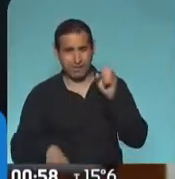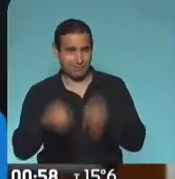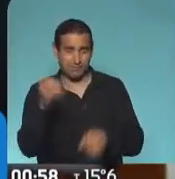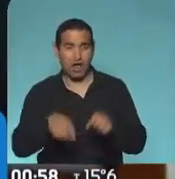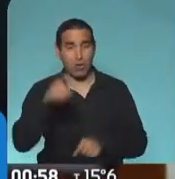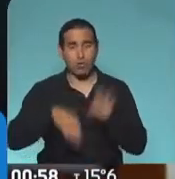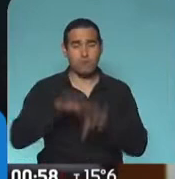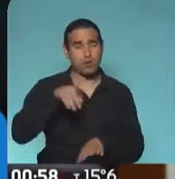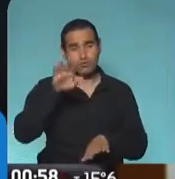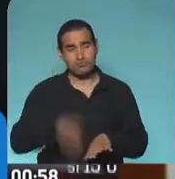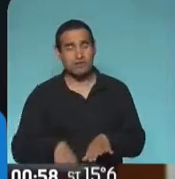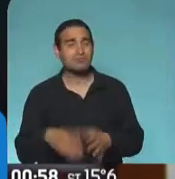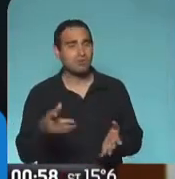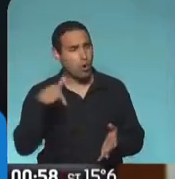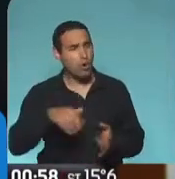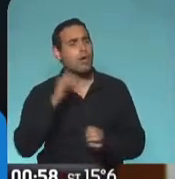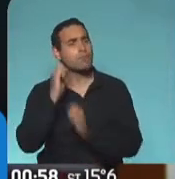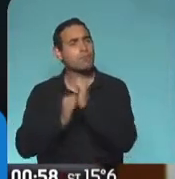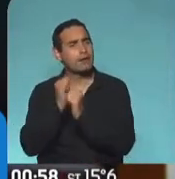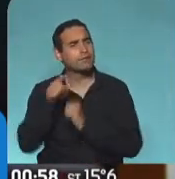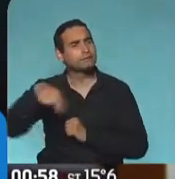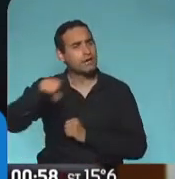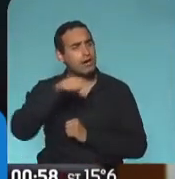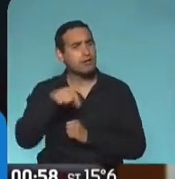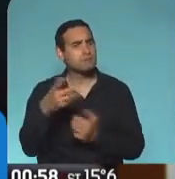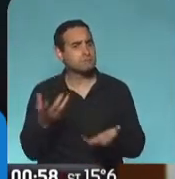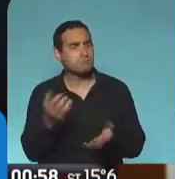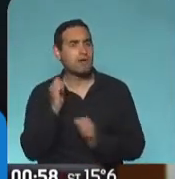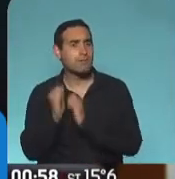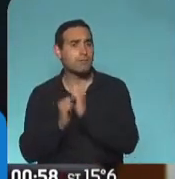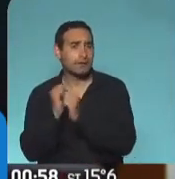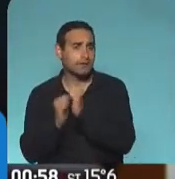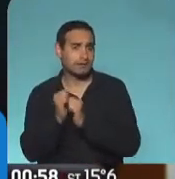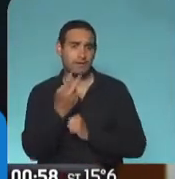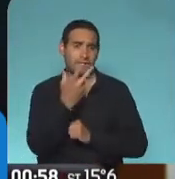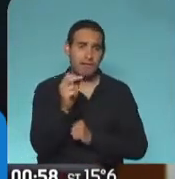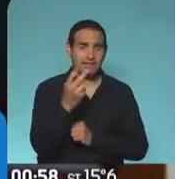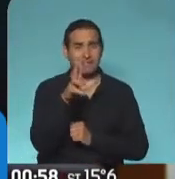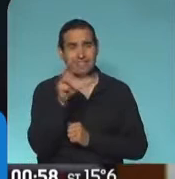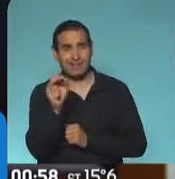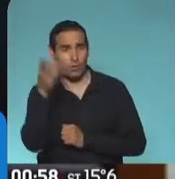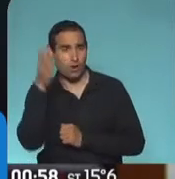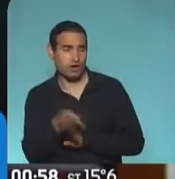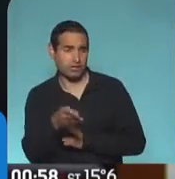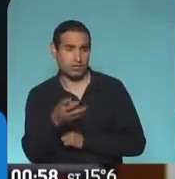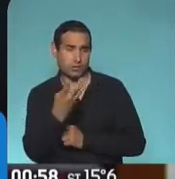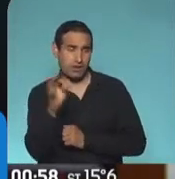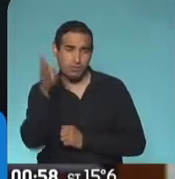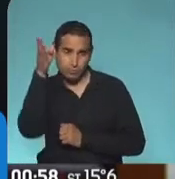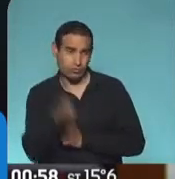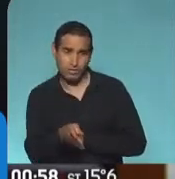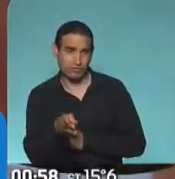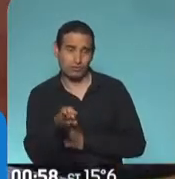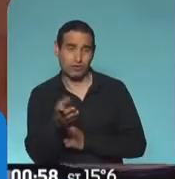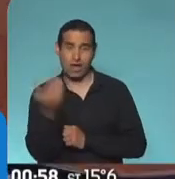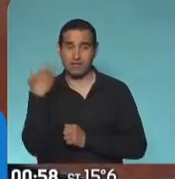pero también vemos que bien las empresas no en su valorización están 20 30 ó 40 por ciento lo que estaban antes de diciembre